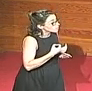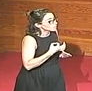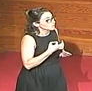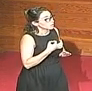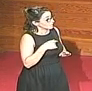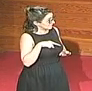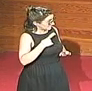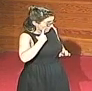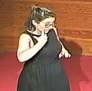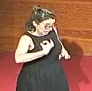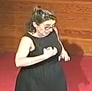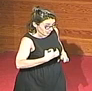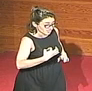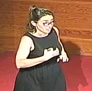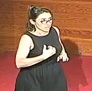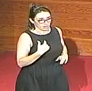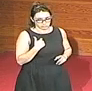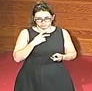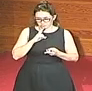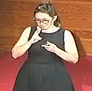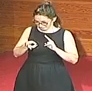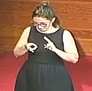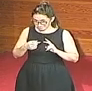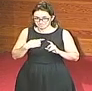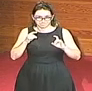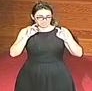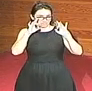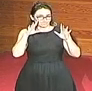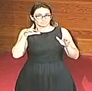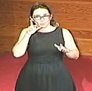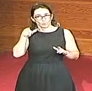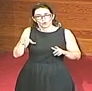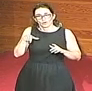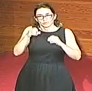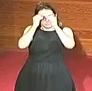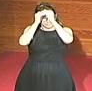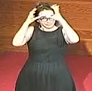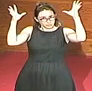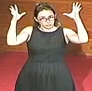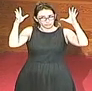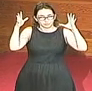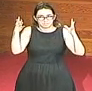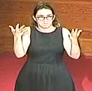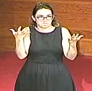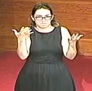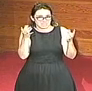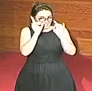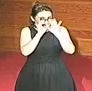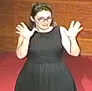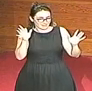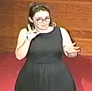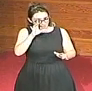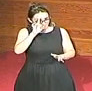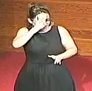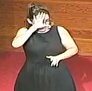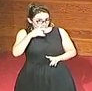pero esto es realidad. Y yo digo, madre mía, o sea, el marco de referencia es increíble. Yo nunca le pregunté a mis padres esto, ¿no?